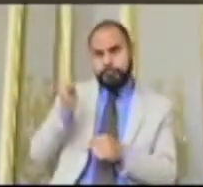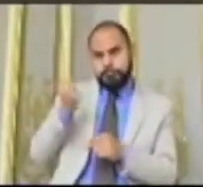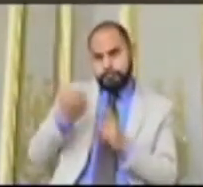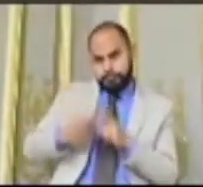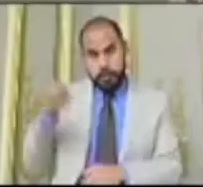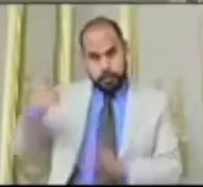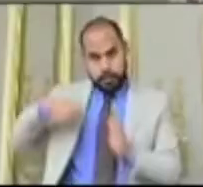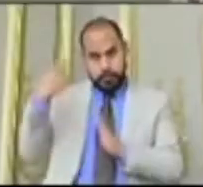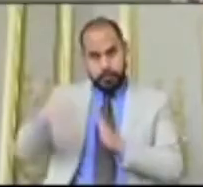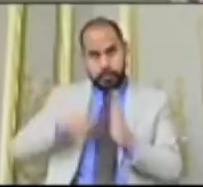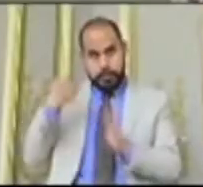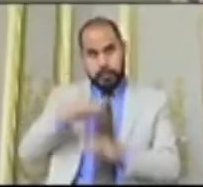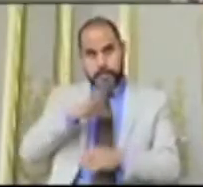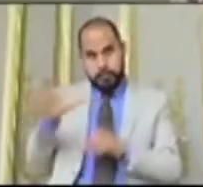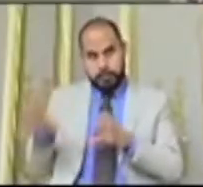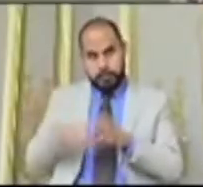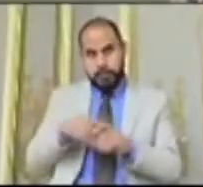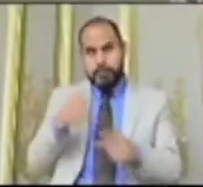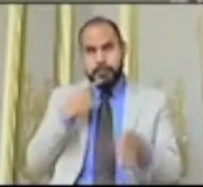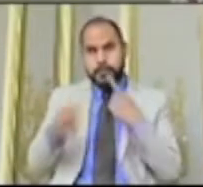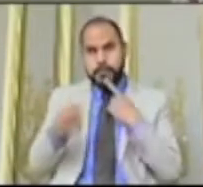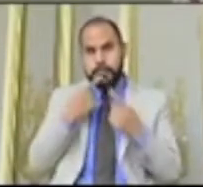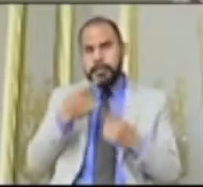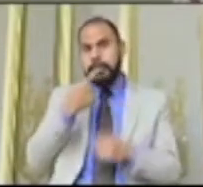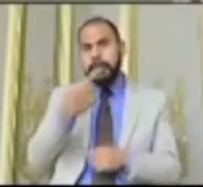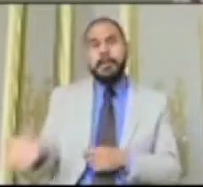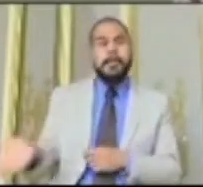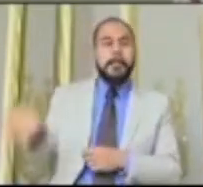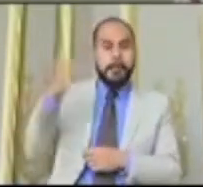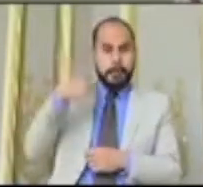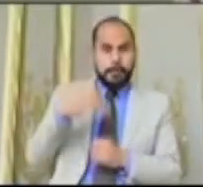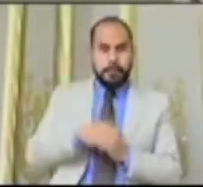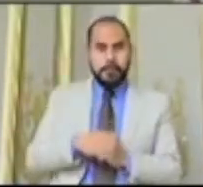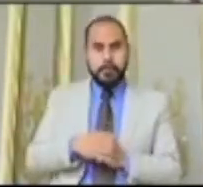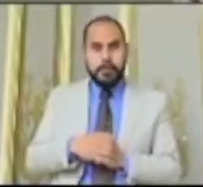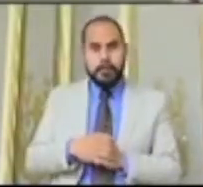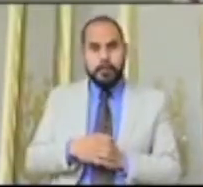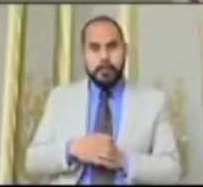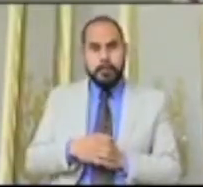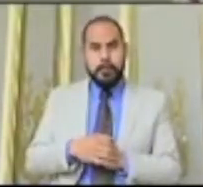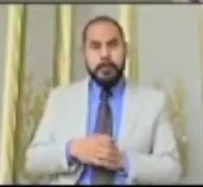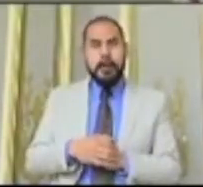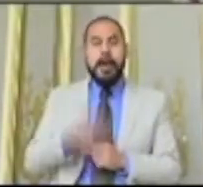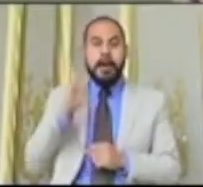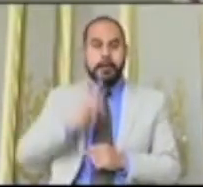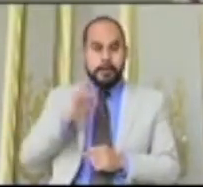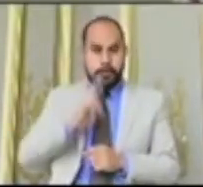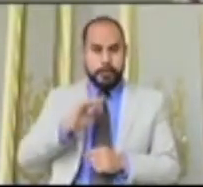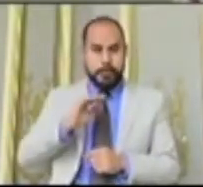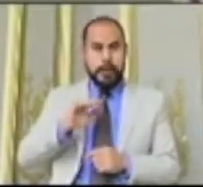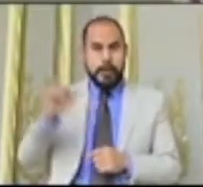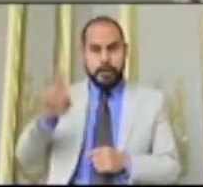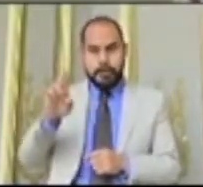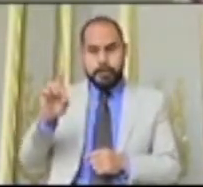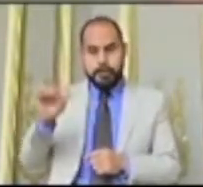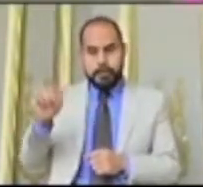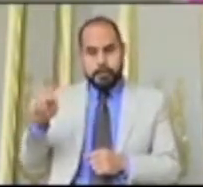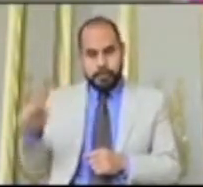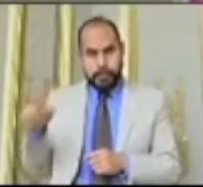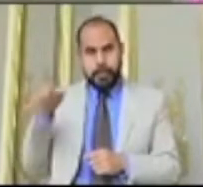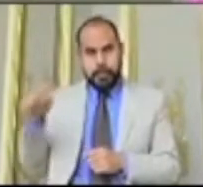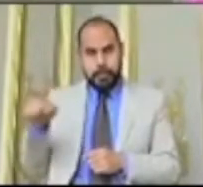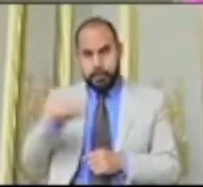se empiecen a tomar las clases. A la sesión. Yo dije, vamos a ver si la sesión... Vamos a ver si el AUDLAP está tomada